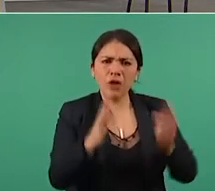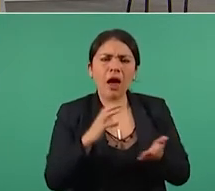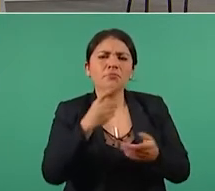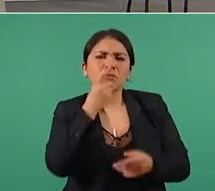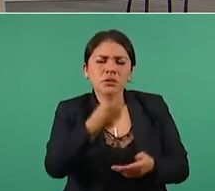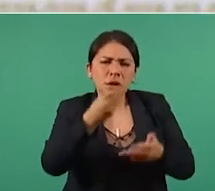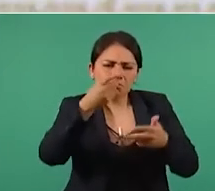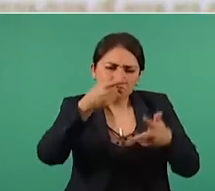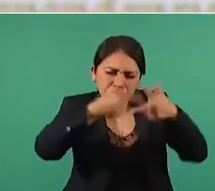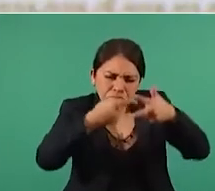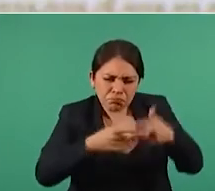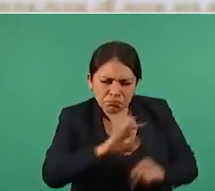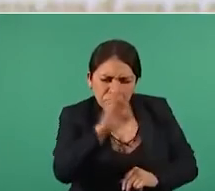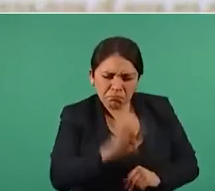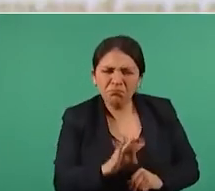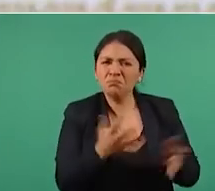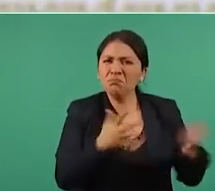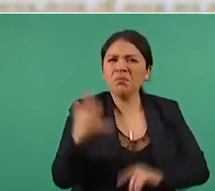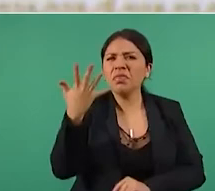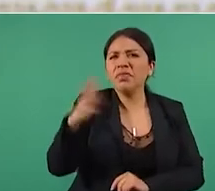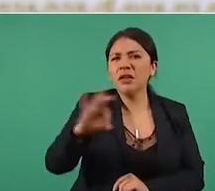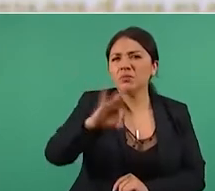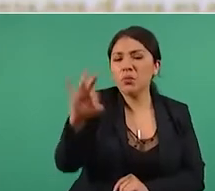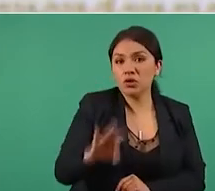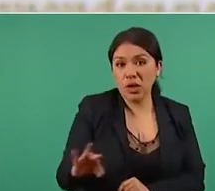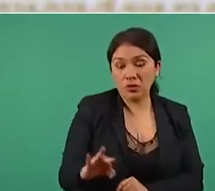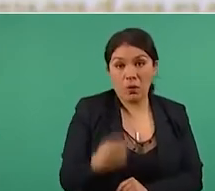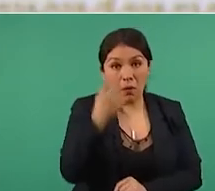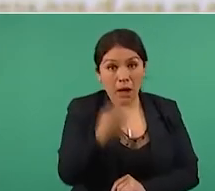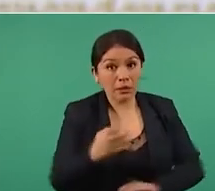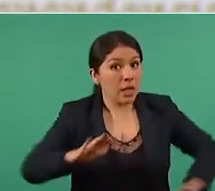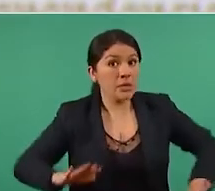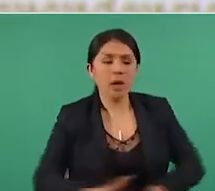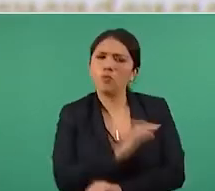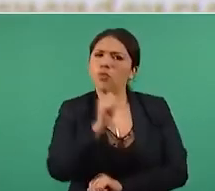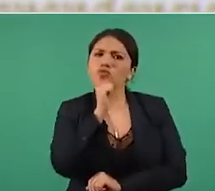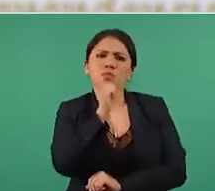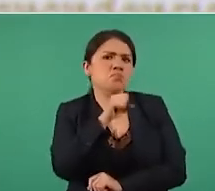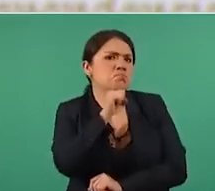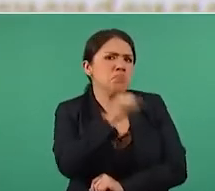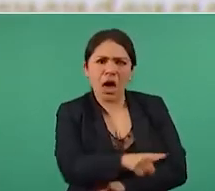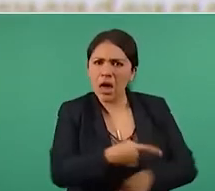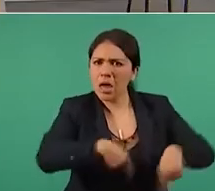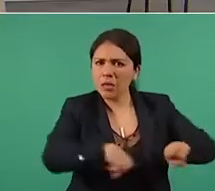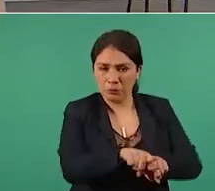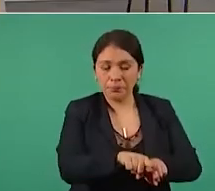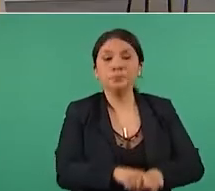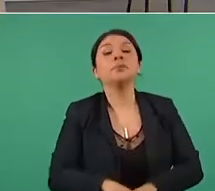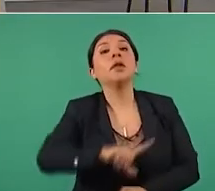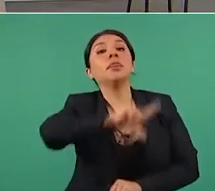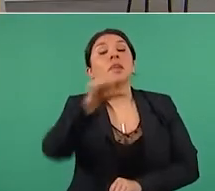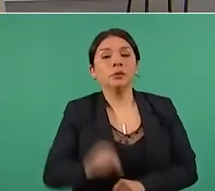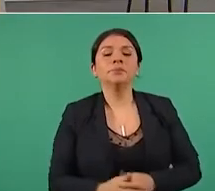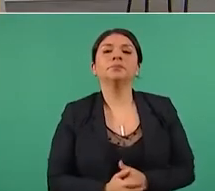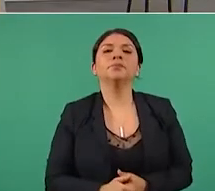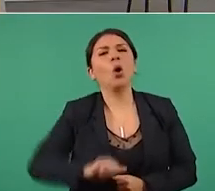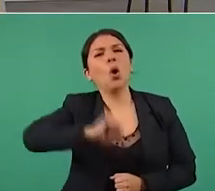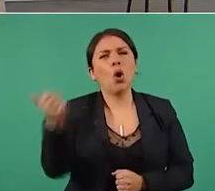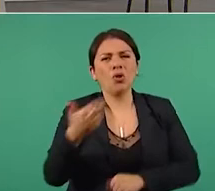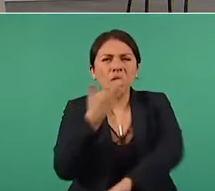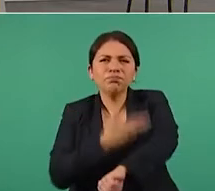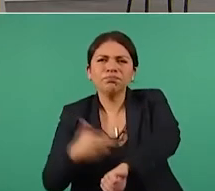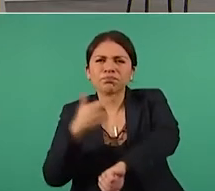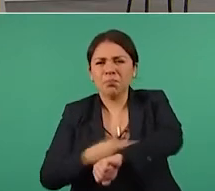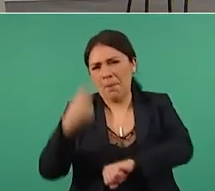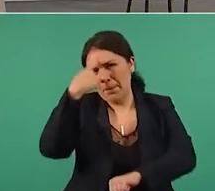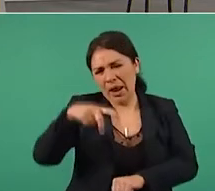porcentaje en 10% y esto no ha sido modificado. Con la reforma en materia de subcontratación, en